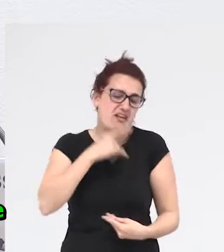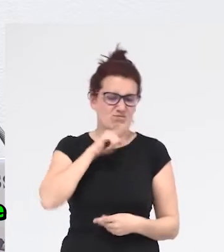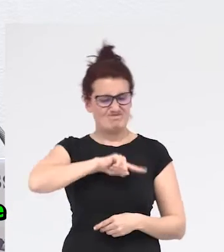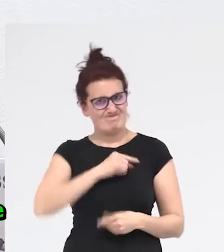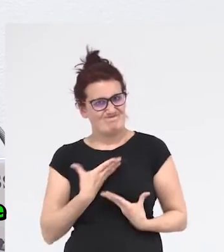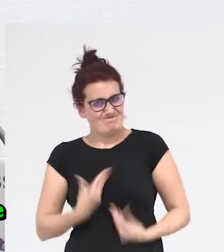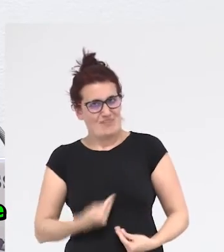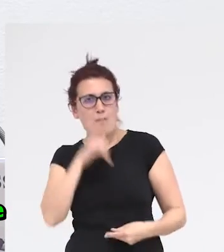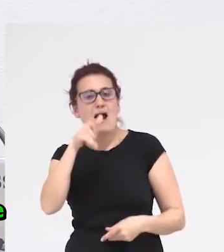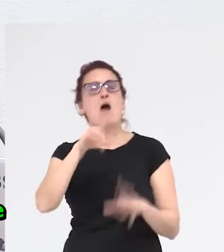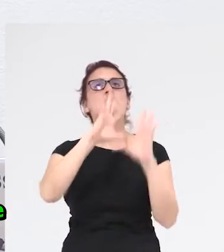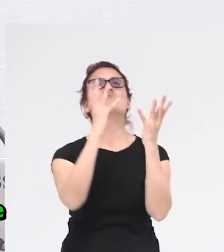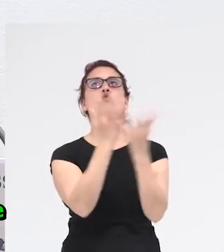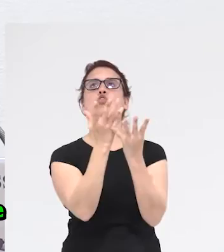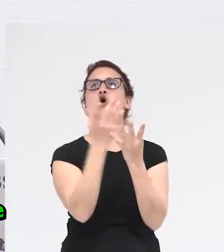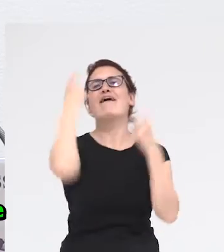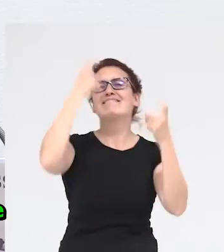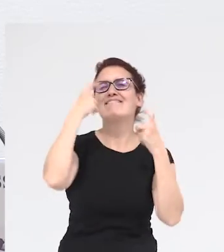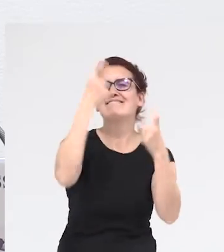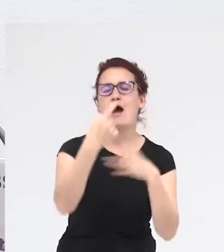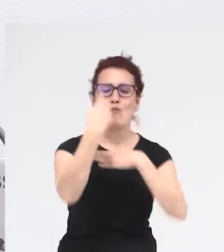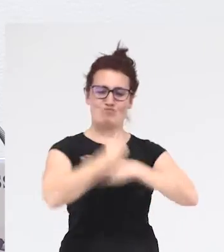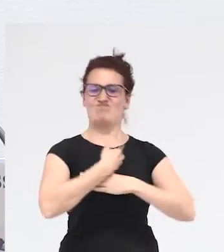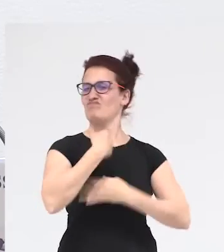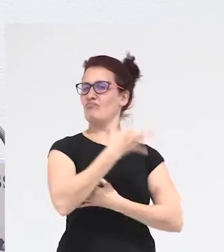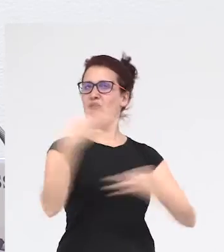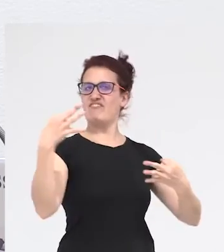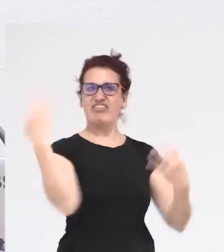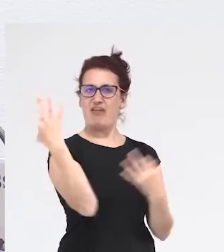un mundo que nos pretende siempre listas y siempre